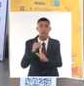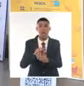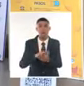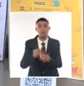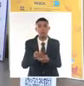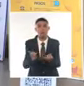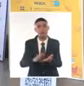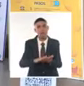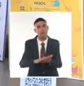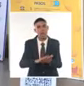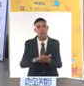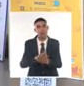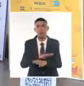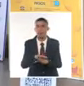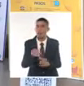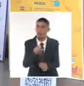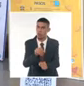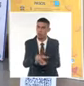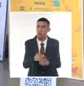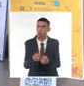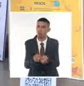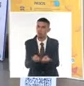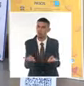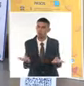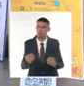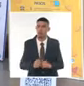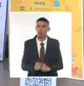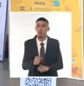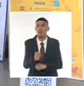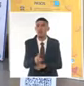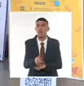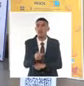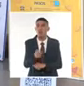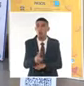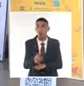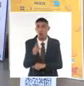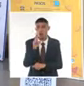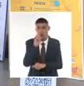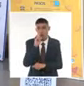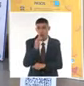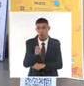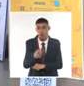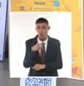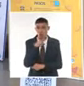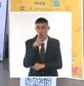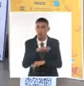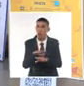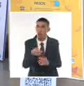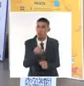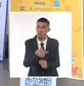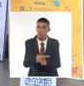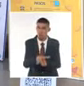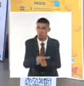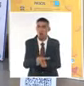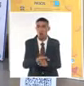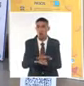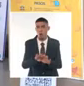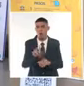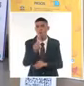país. Se inició también una distribución de frijoles. Se está poniendo en un grupo de territorio 20 onzas que